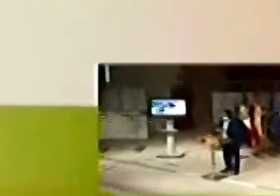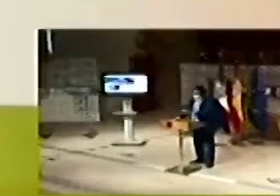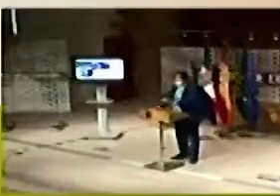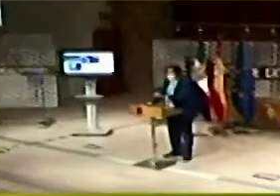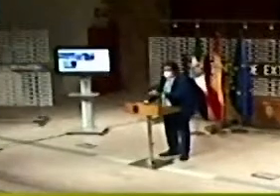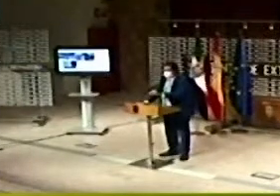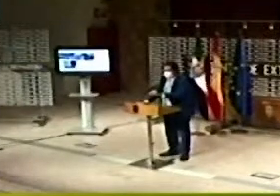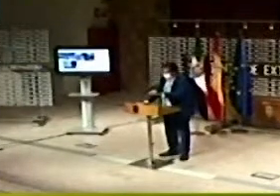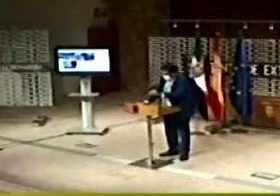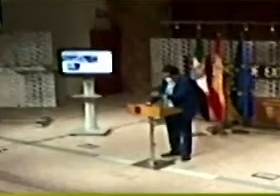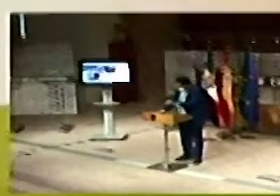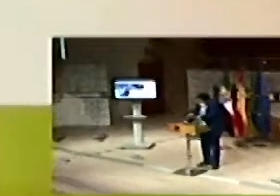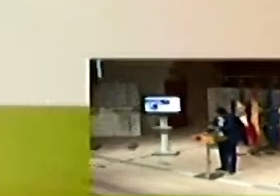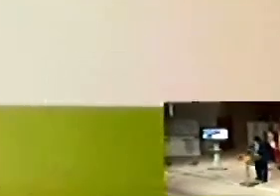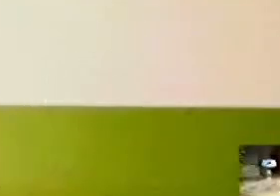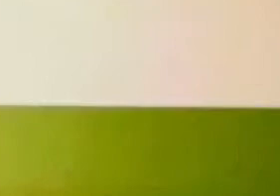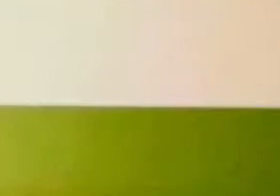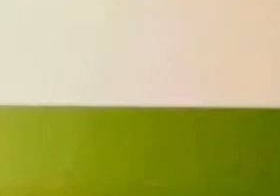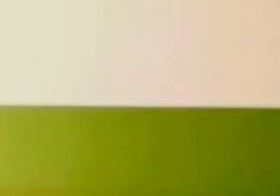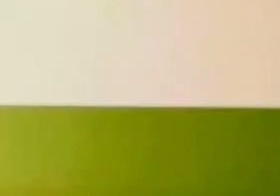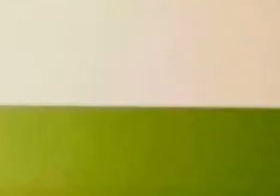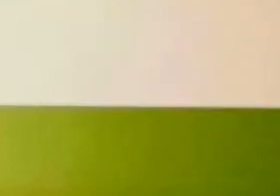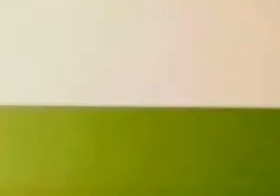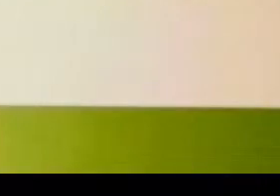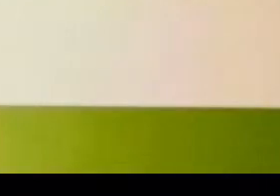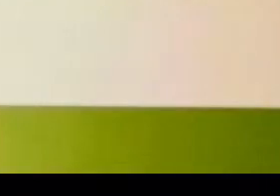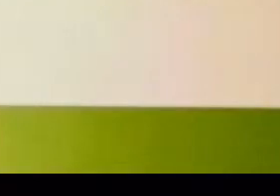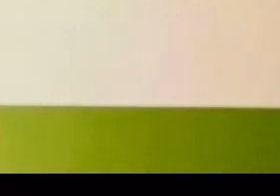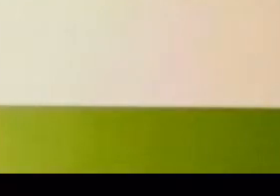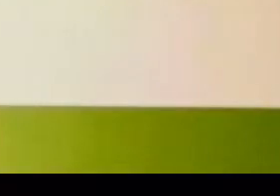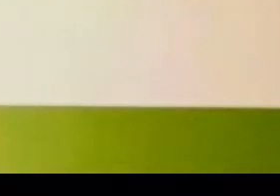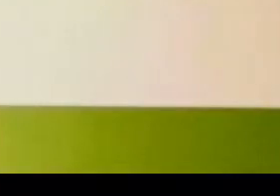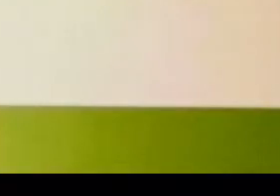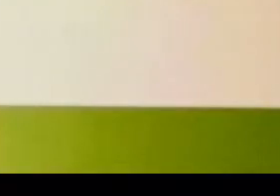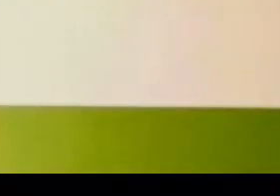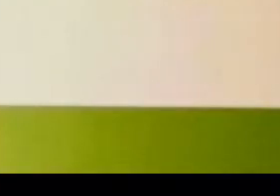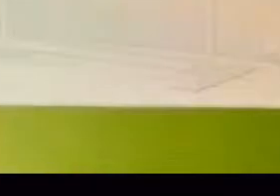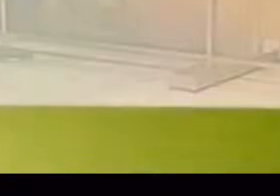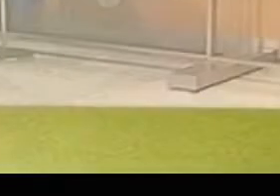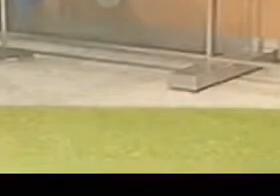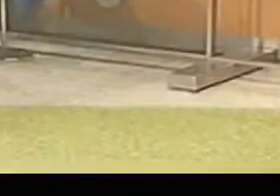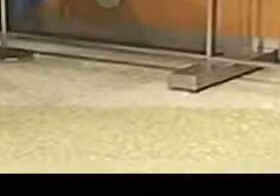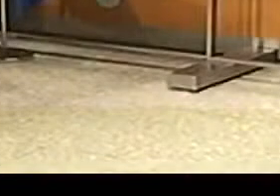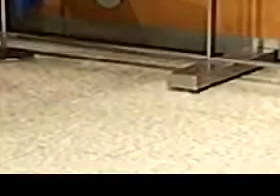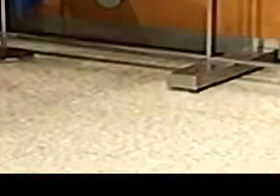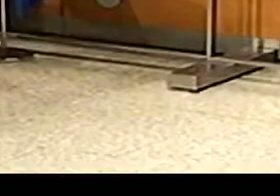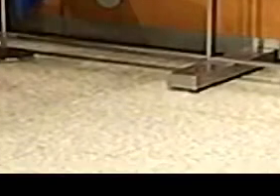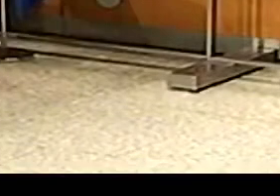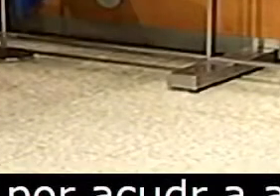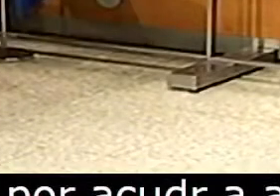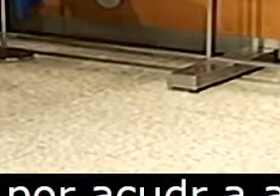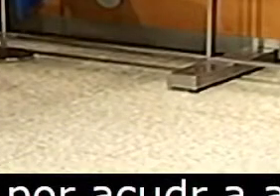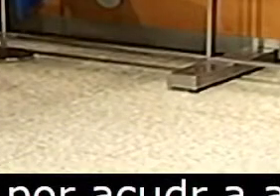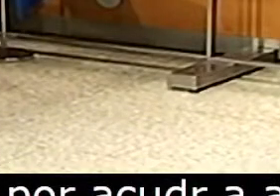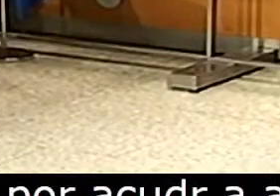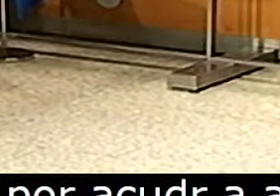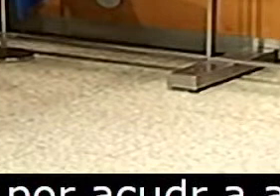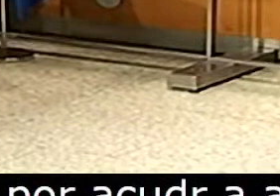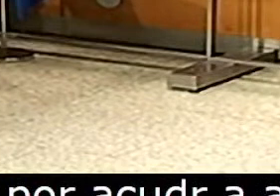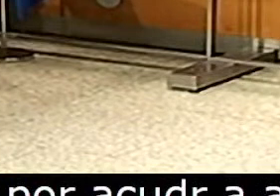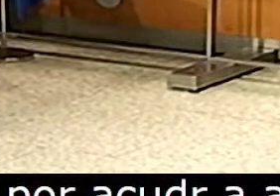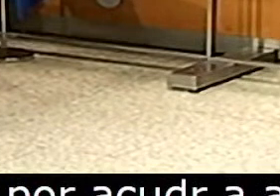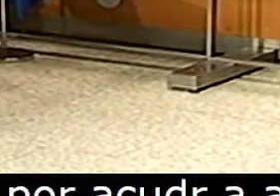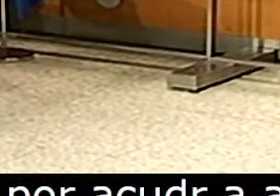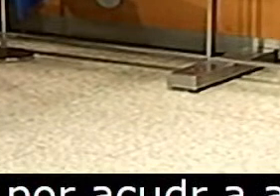Buenas tardes a todos y a todos. Gracias por acudir a esta convocatoria de rueda de prensa de la Vicepresidencia Segunda y Consejería